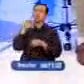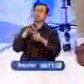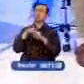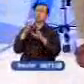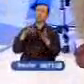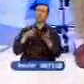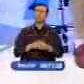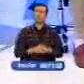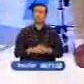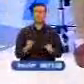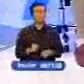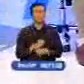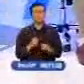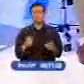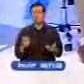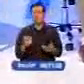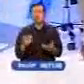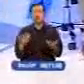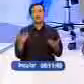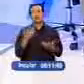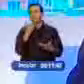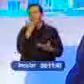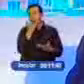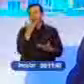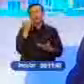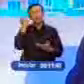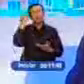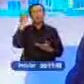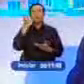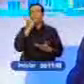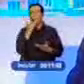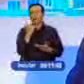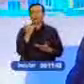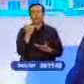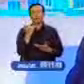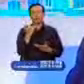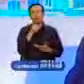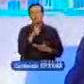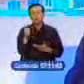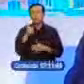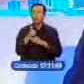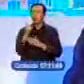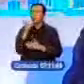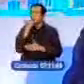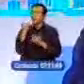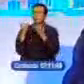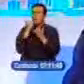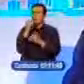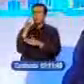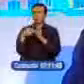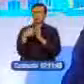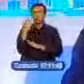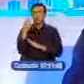muertos, poniendo inclusive de forma absolutamente irresponsable y en duda la legitimidad de las autoridades electas en el 2013,